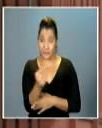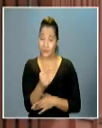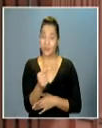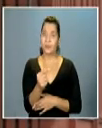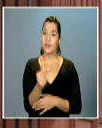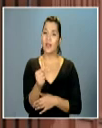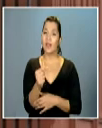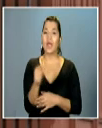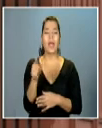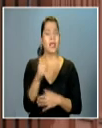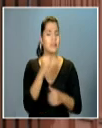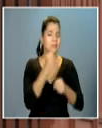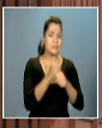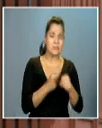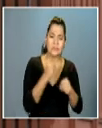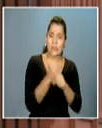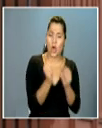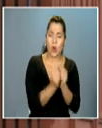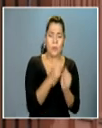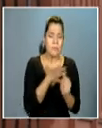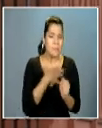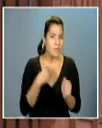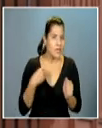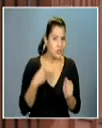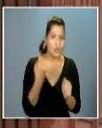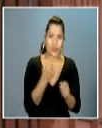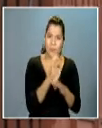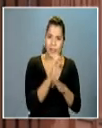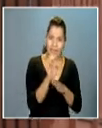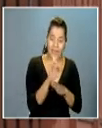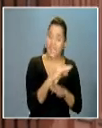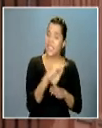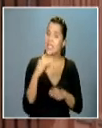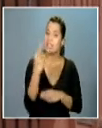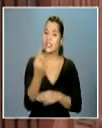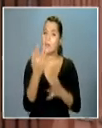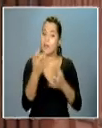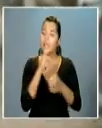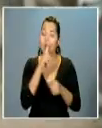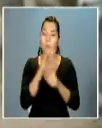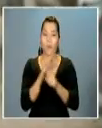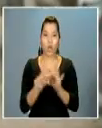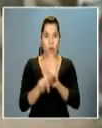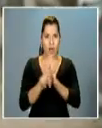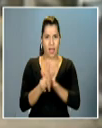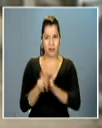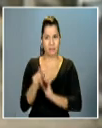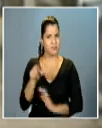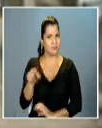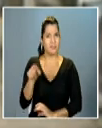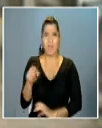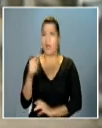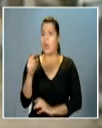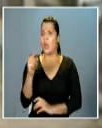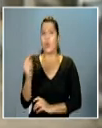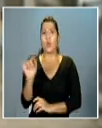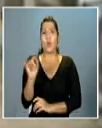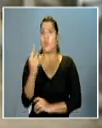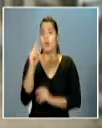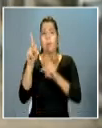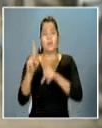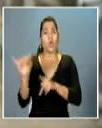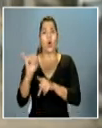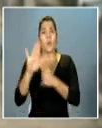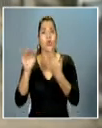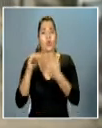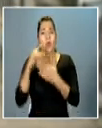trabajo con pasión y ética, y lo que pretendía siempre era hacer cumplir la ley. Hans era una persona, como todos los fiscales, nosotros